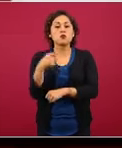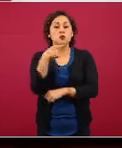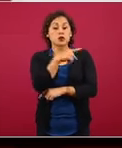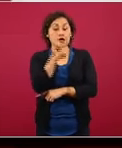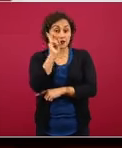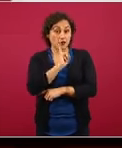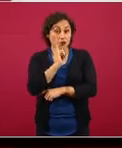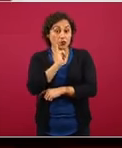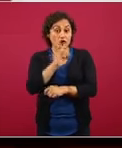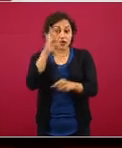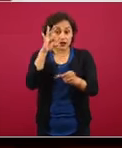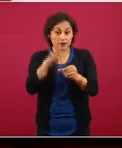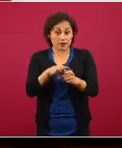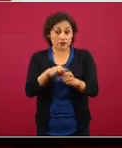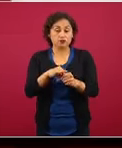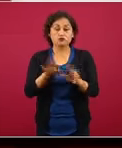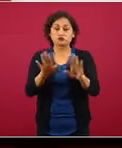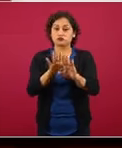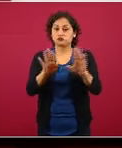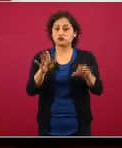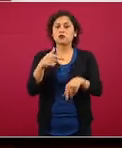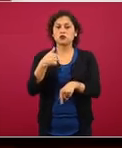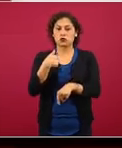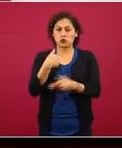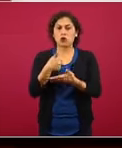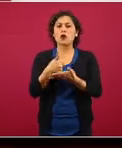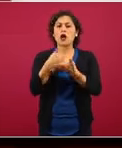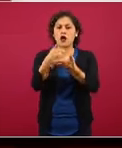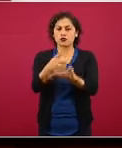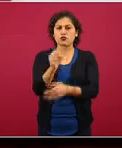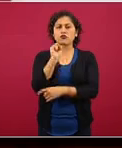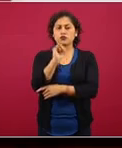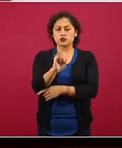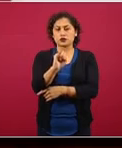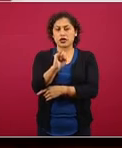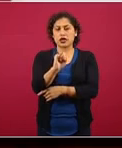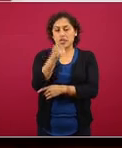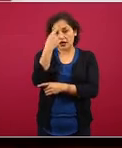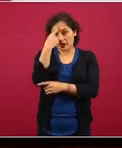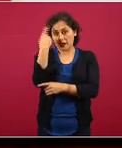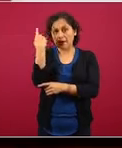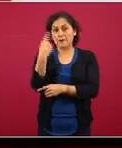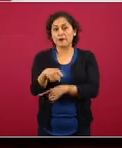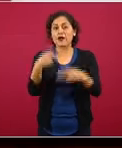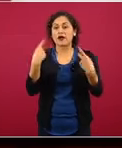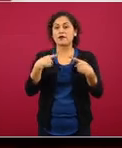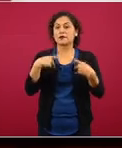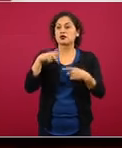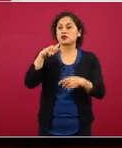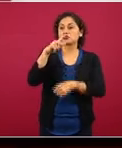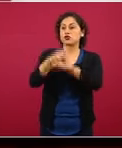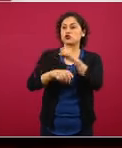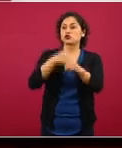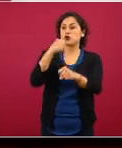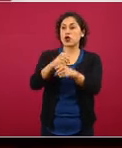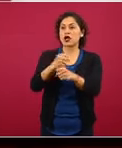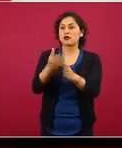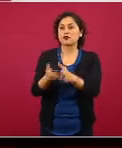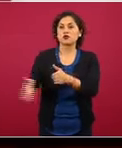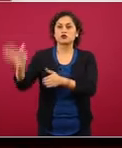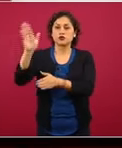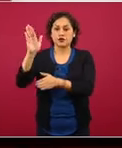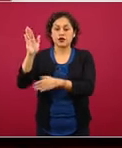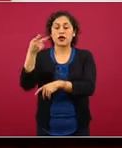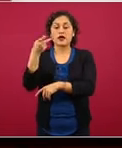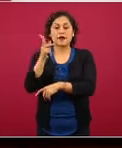dice que apoya su uso en personas de 18 años en adelante, pero